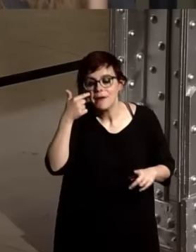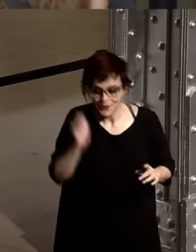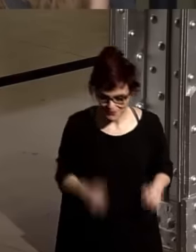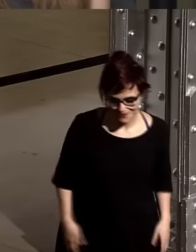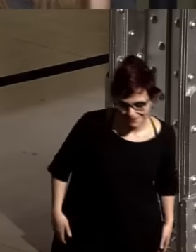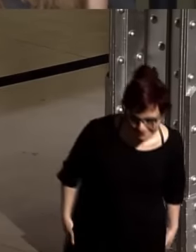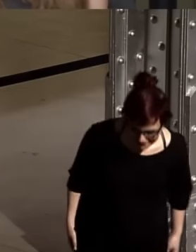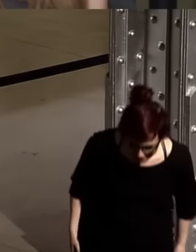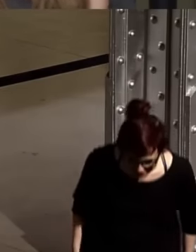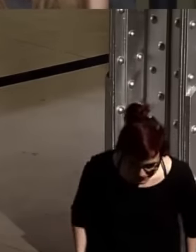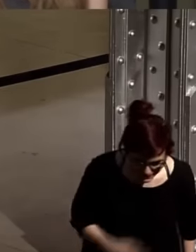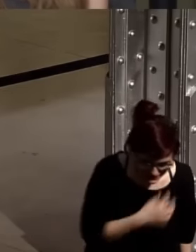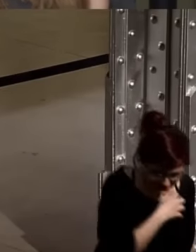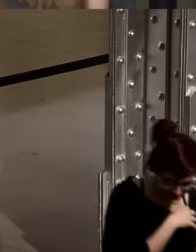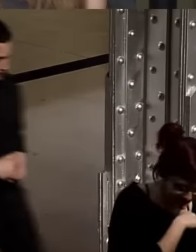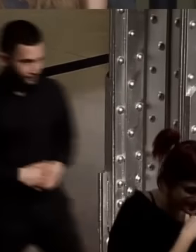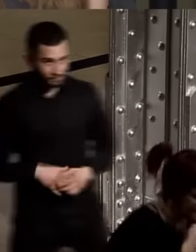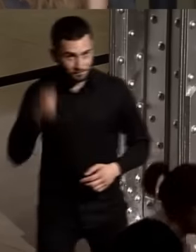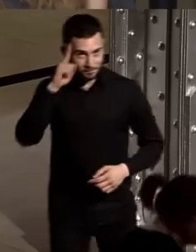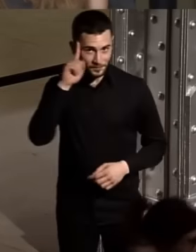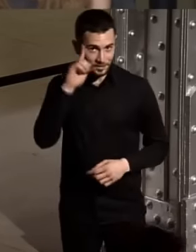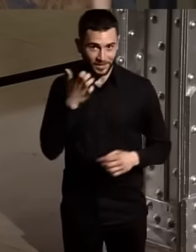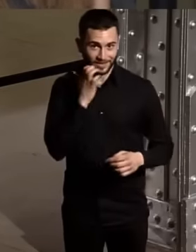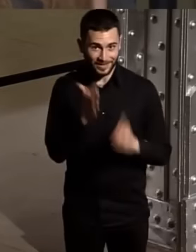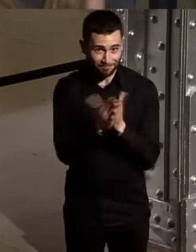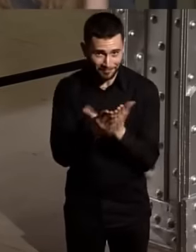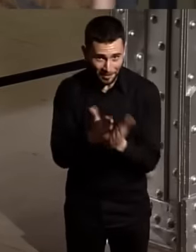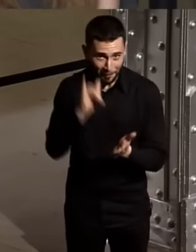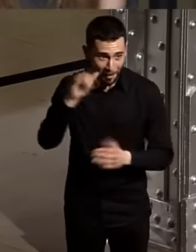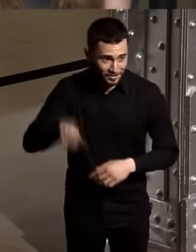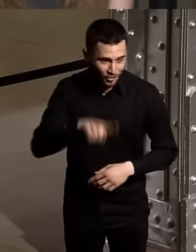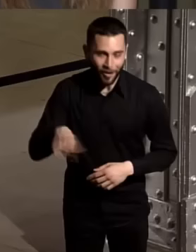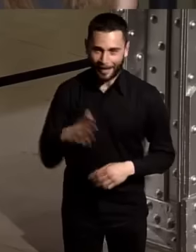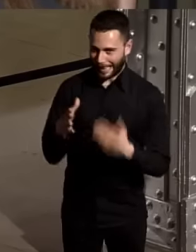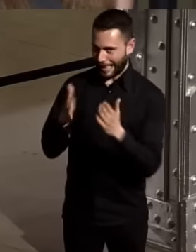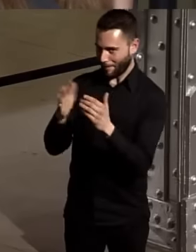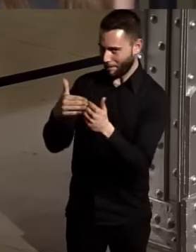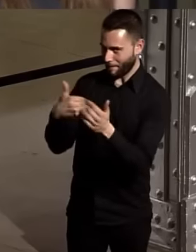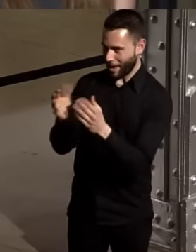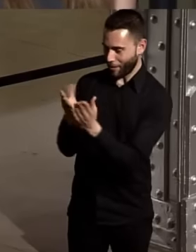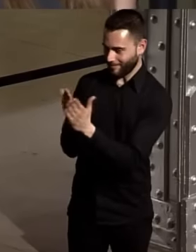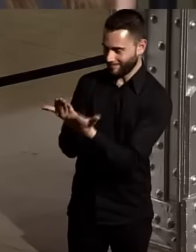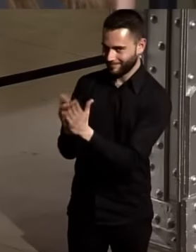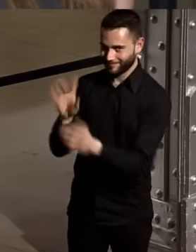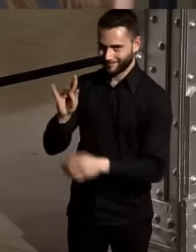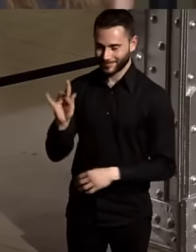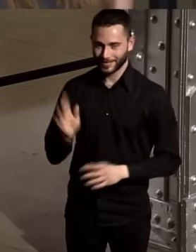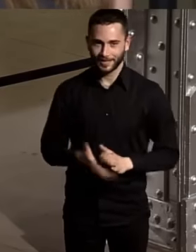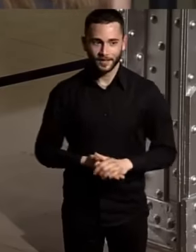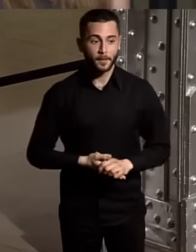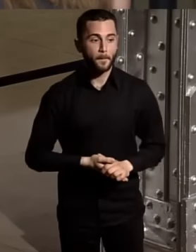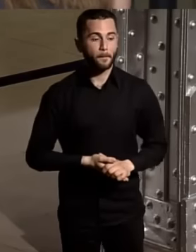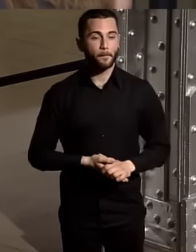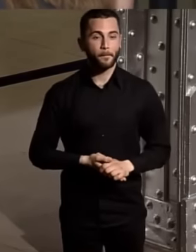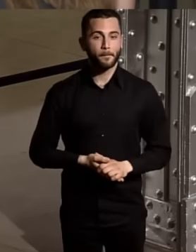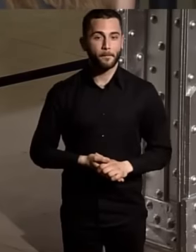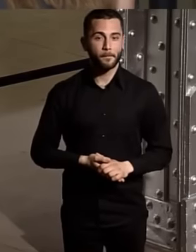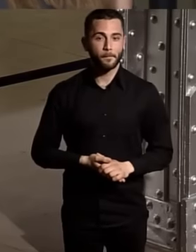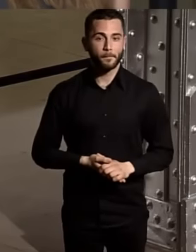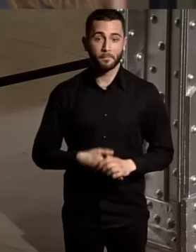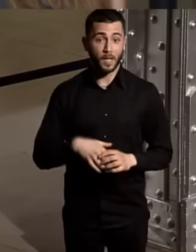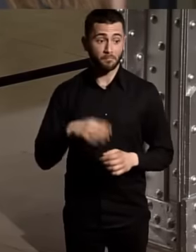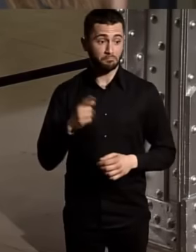no sabía si tenía el micro estaba ahí esperando pero sí lo tenía en su mano si se oye sí s Ah vale eh No a